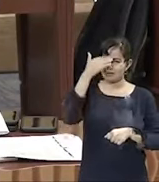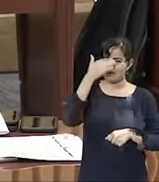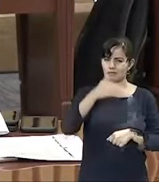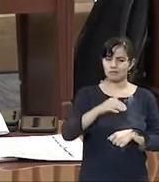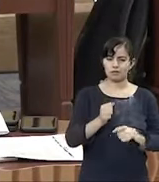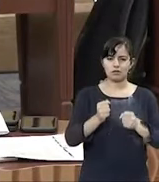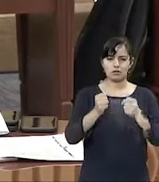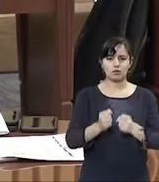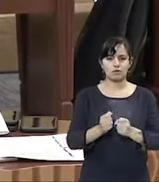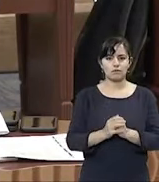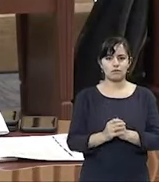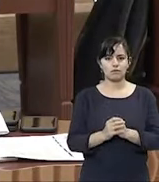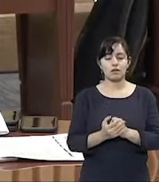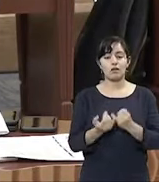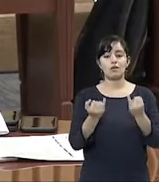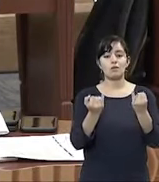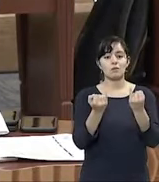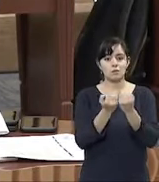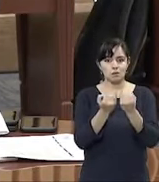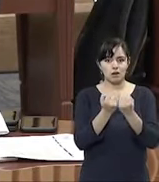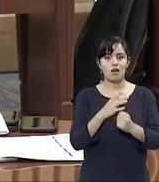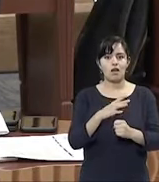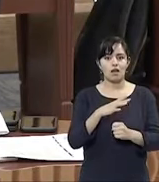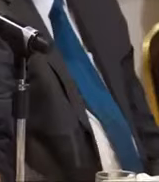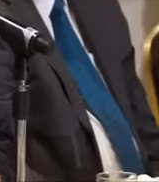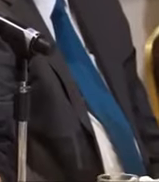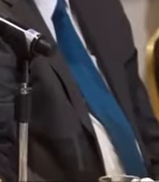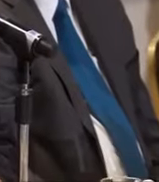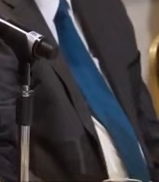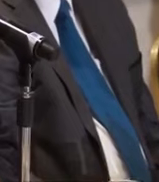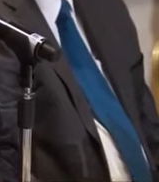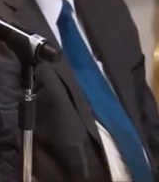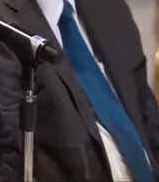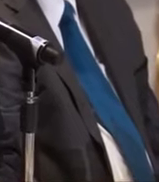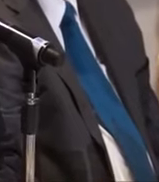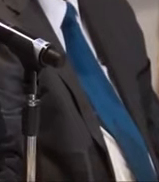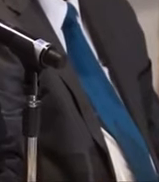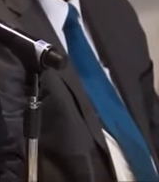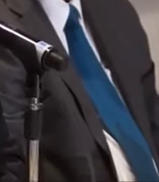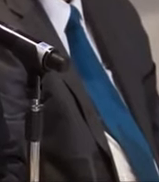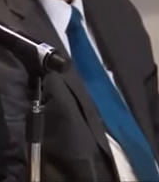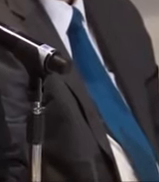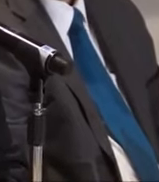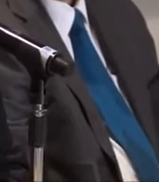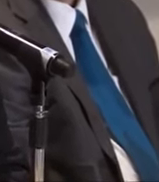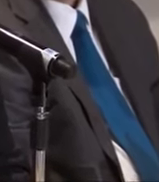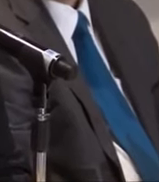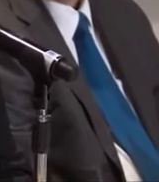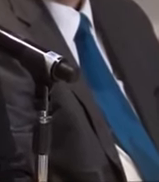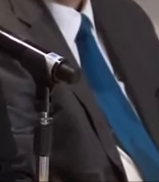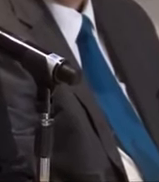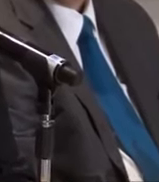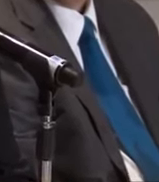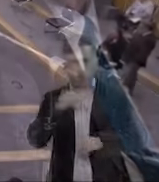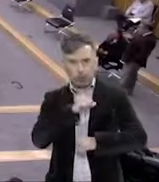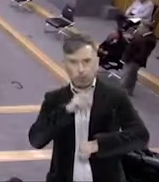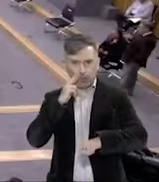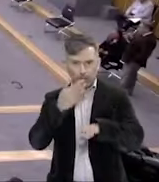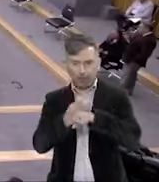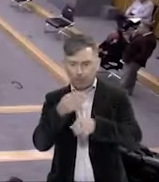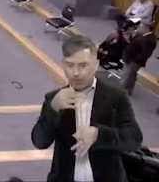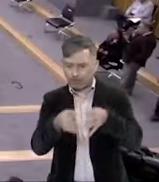institucional al pri Esto es lo sucedido esto es parte de lo sucedido con nuestro colega Sebastián Barragán